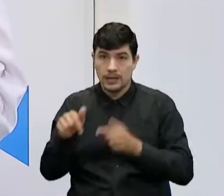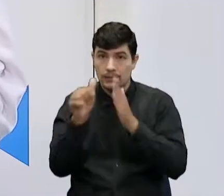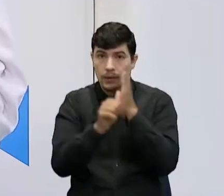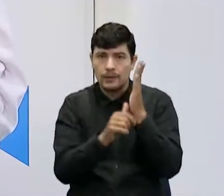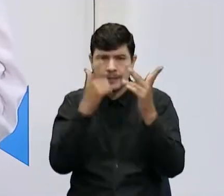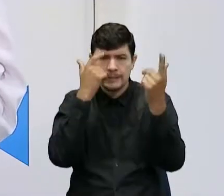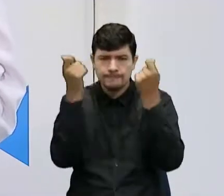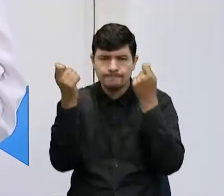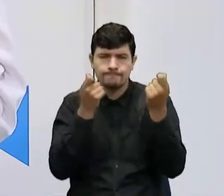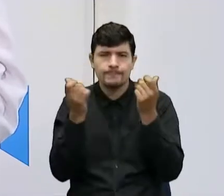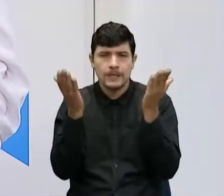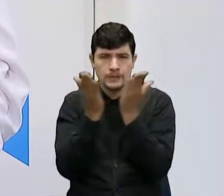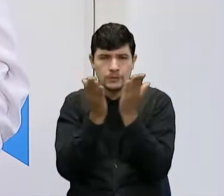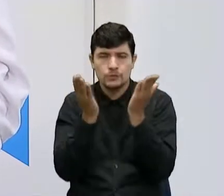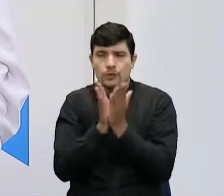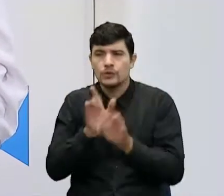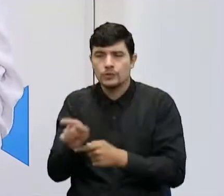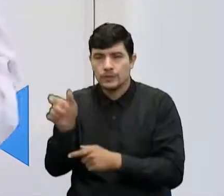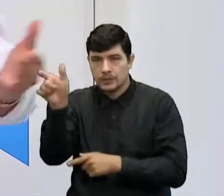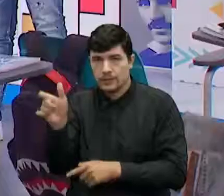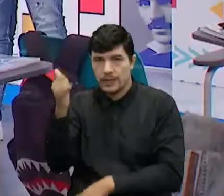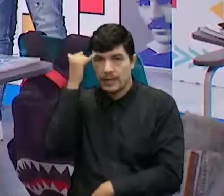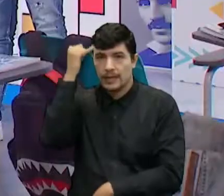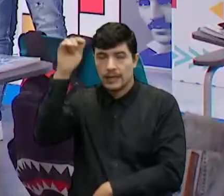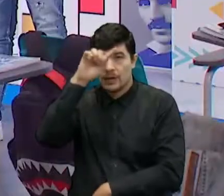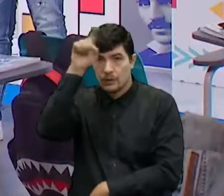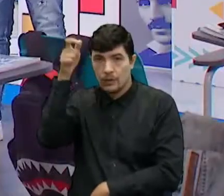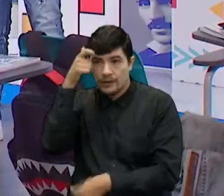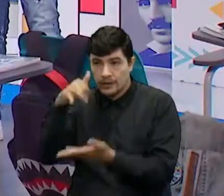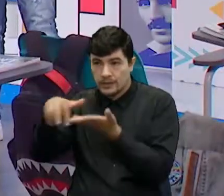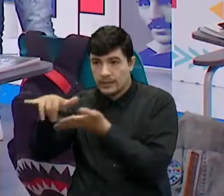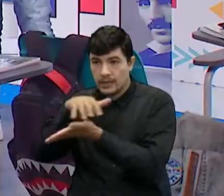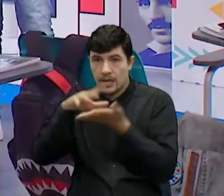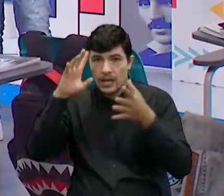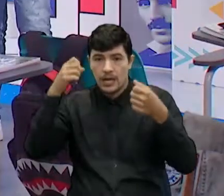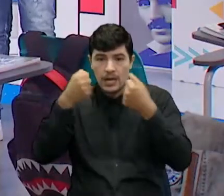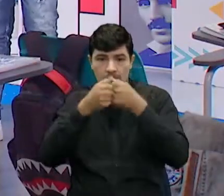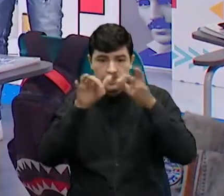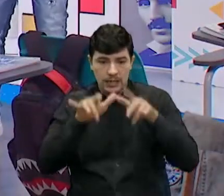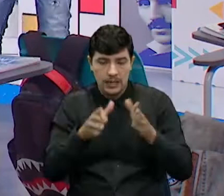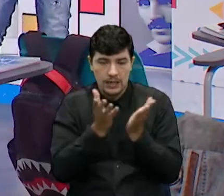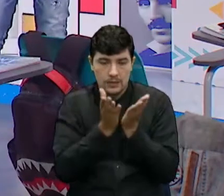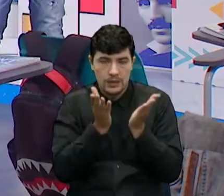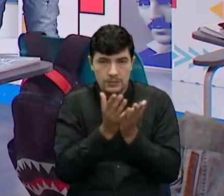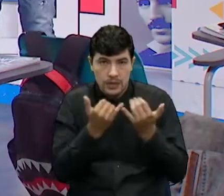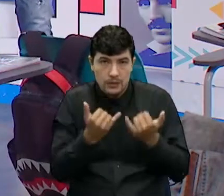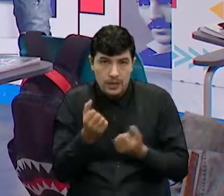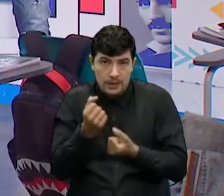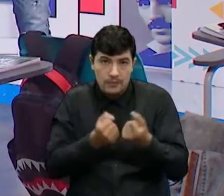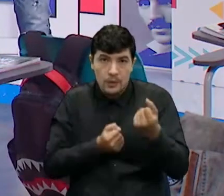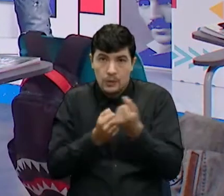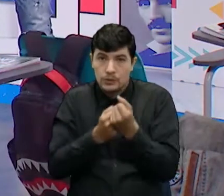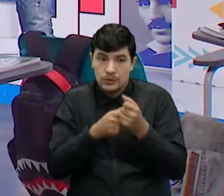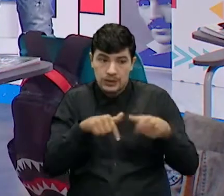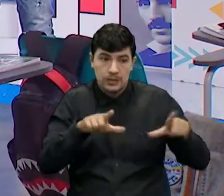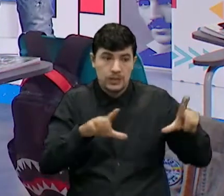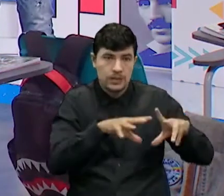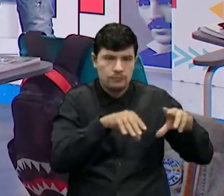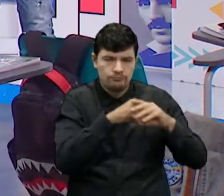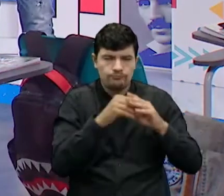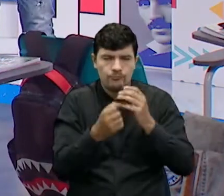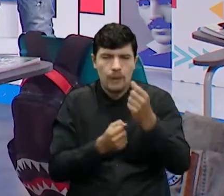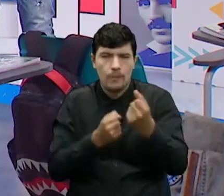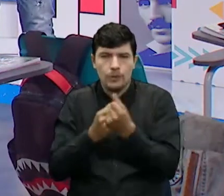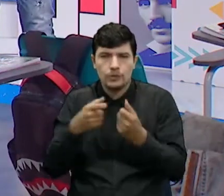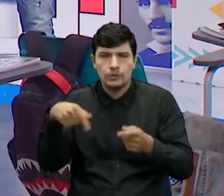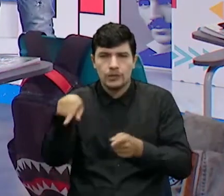Diseñada por el gobernador de Santander Mauricio Aguilar Y la gobernación del departamento Quien hace que la educación llegue a todos los rincones Y a